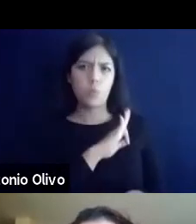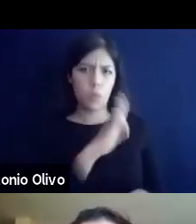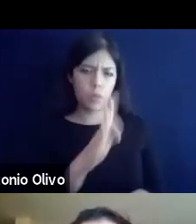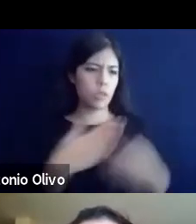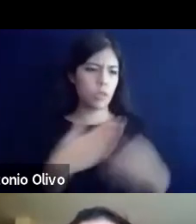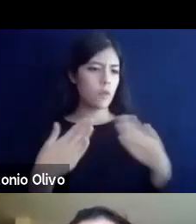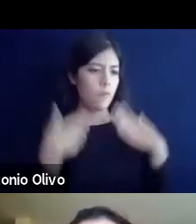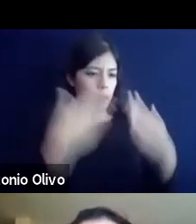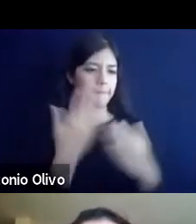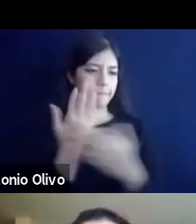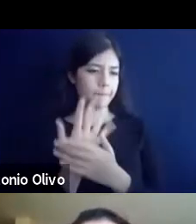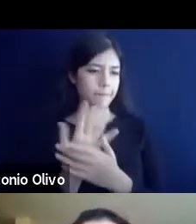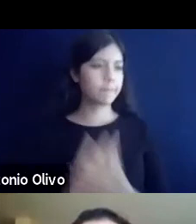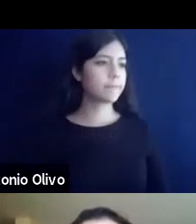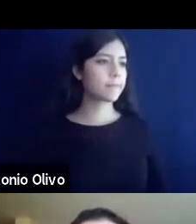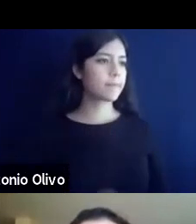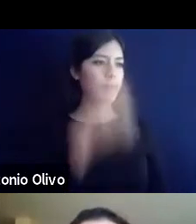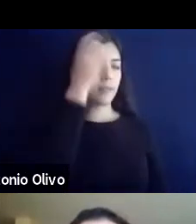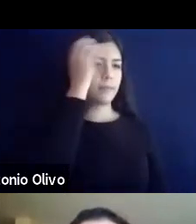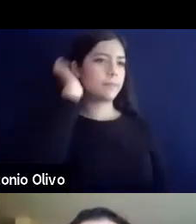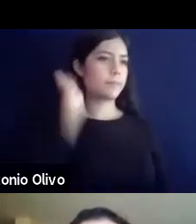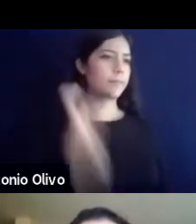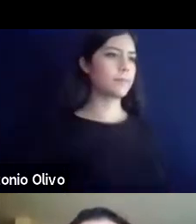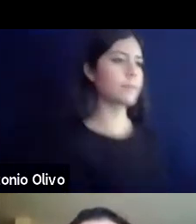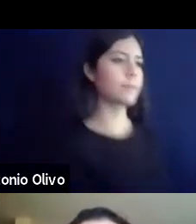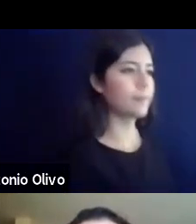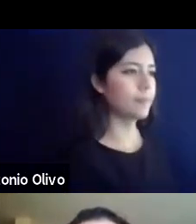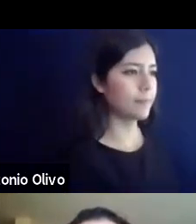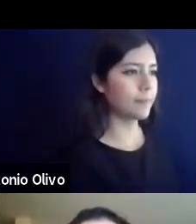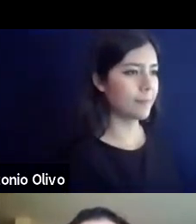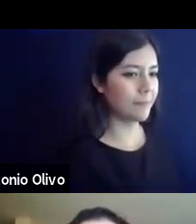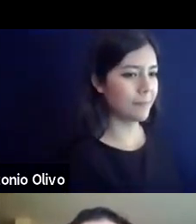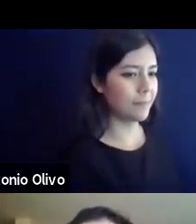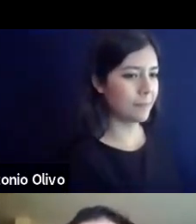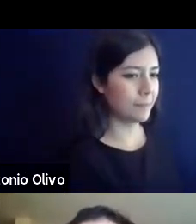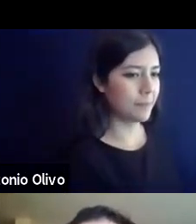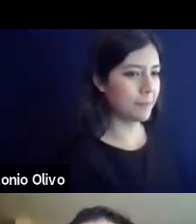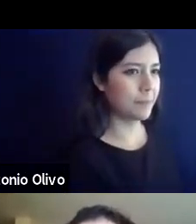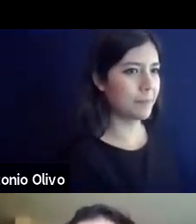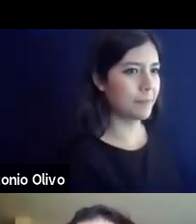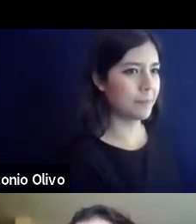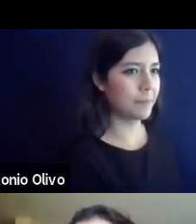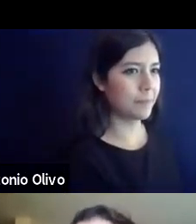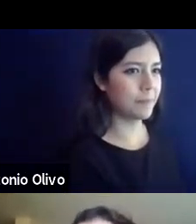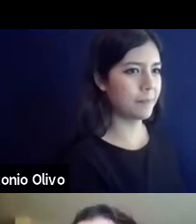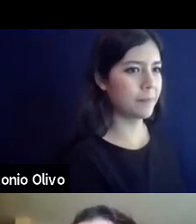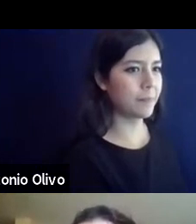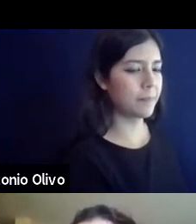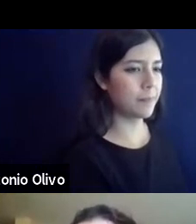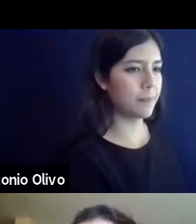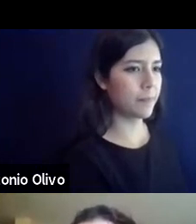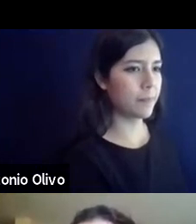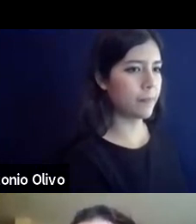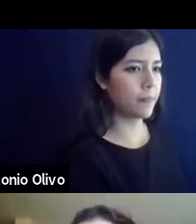Ahí voy, ¿eh? Es que no se me da la tecnología, el coronavirus me dio. ¡Oh! Aguántenme.